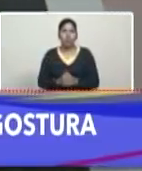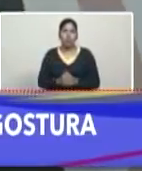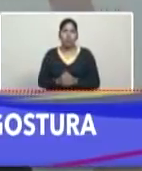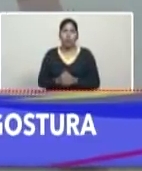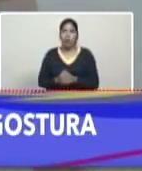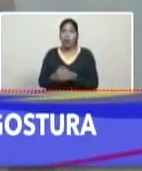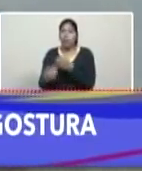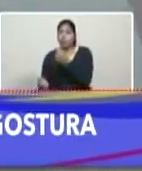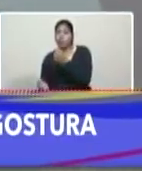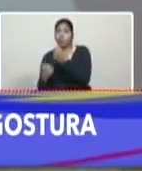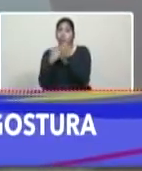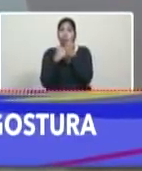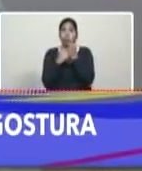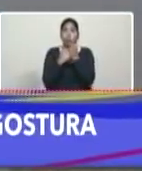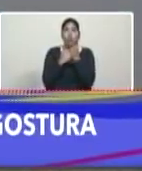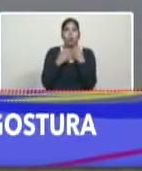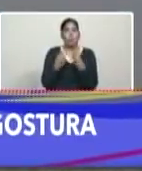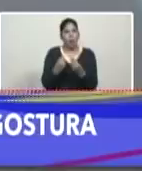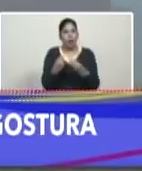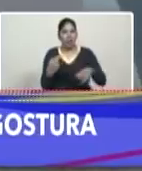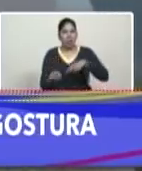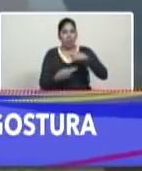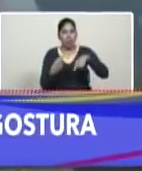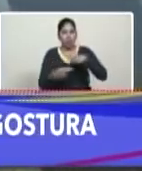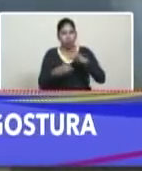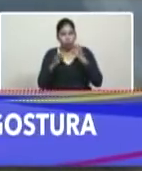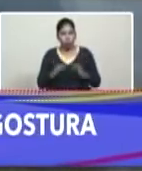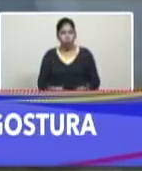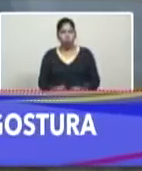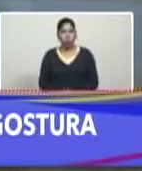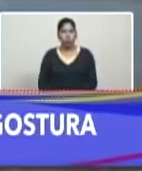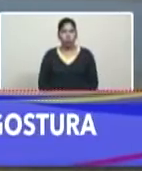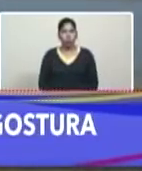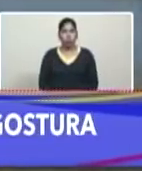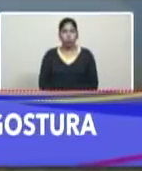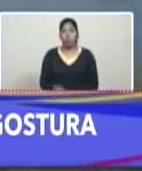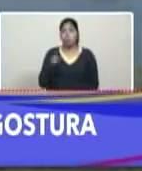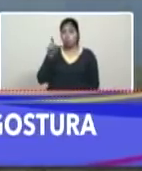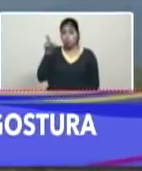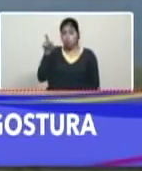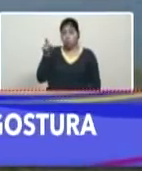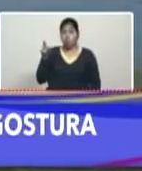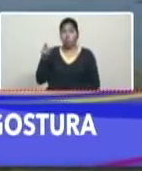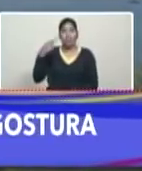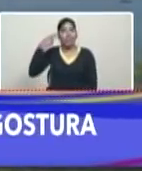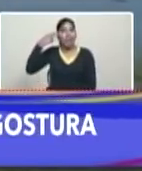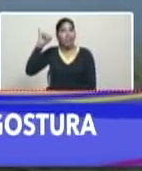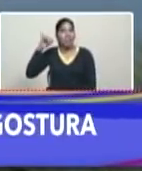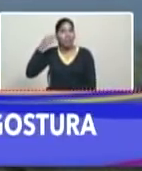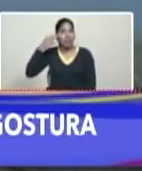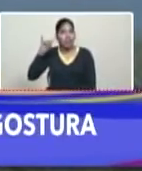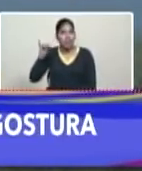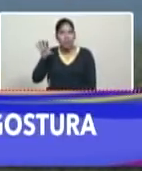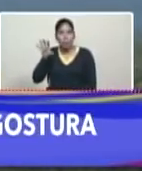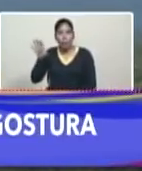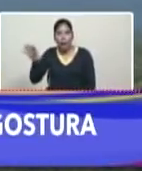encontrando el apoyo de la revolución, de los negros libres de Haití,